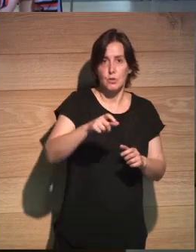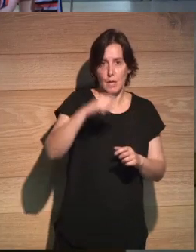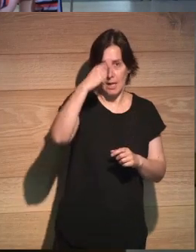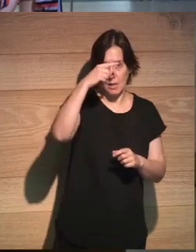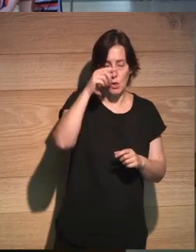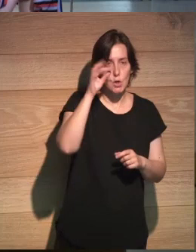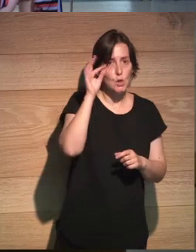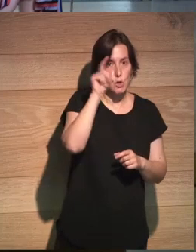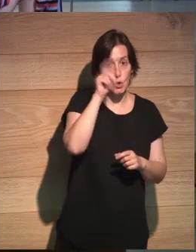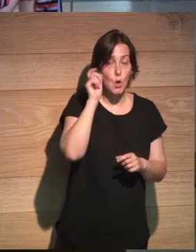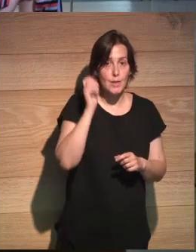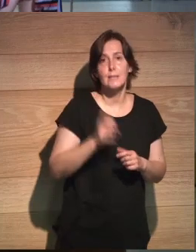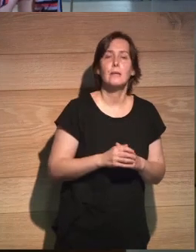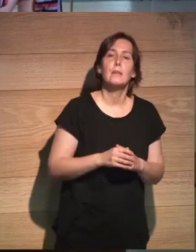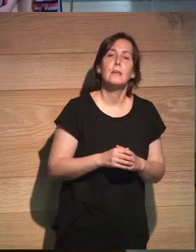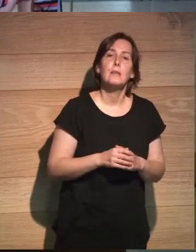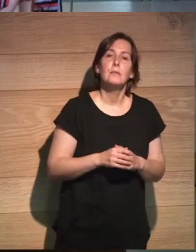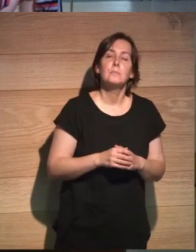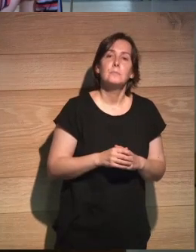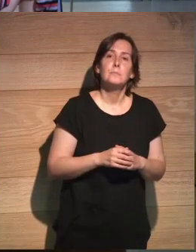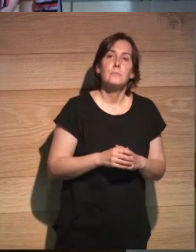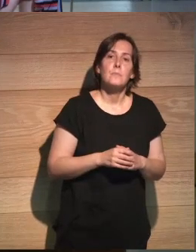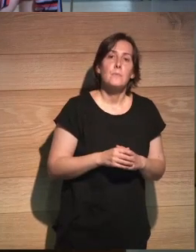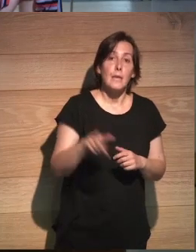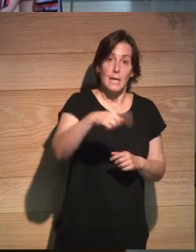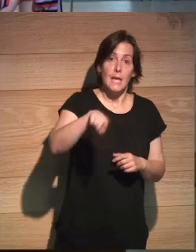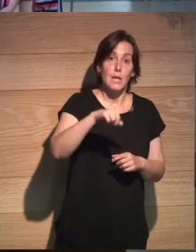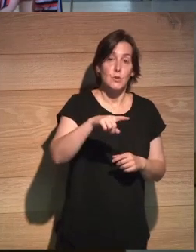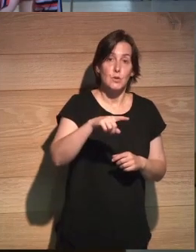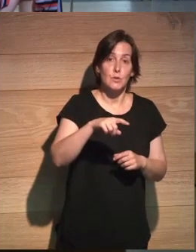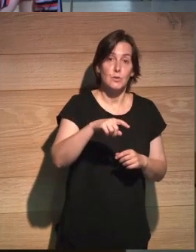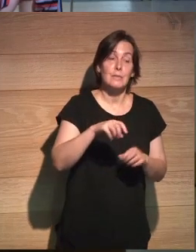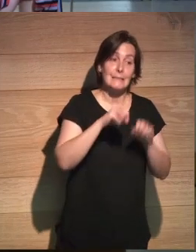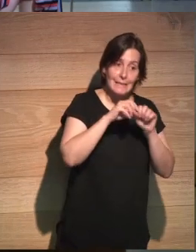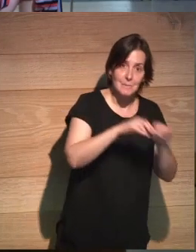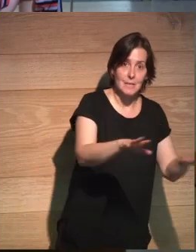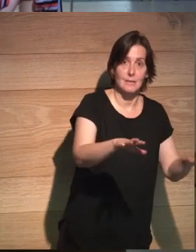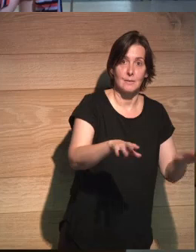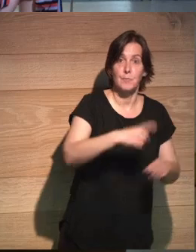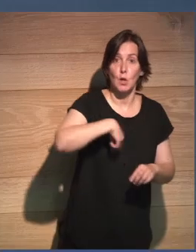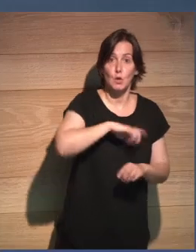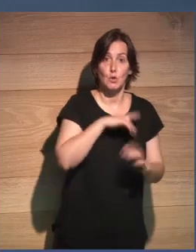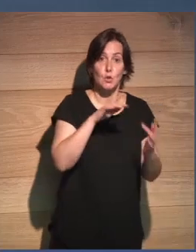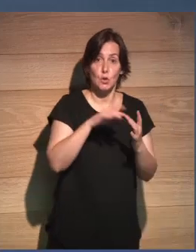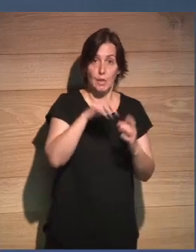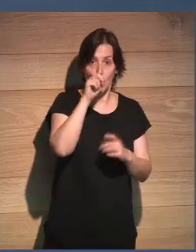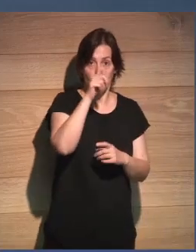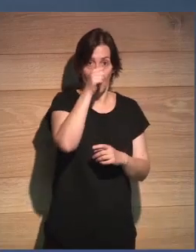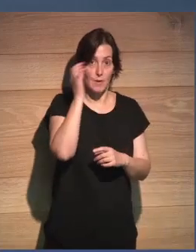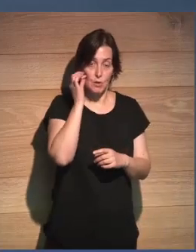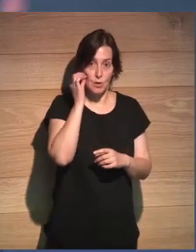que hay de divulgación e información científica, ellos a su vez lo van a hacer llegar a sus estudiantes, a